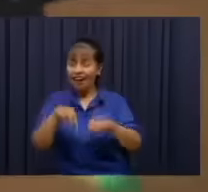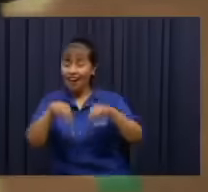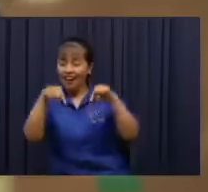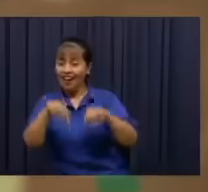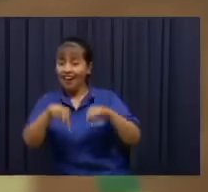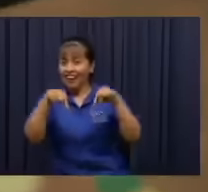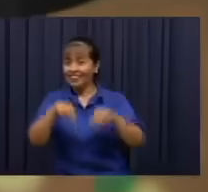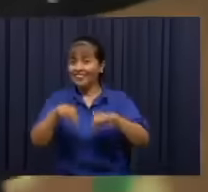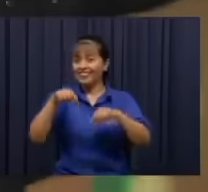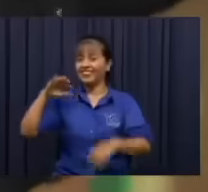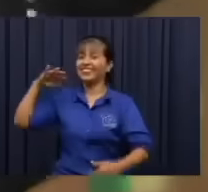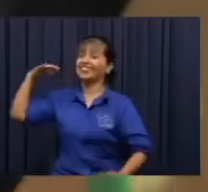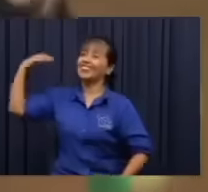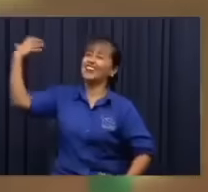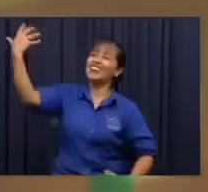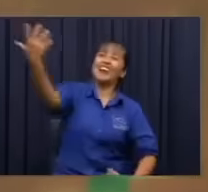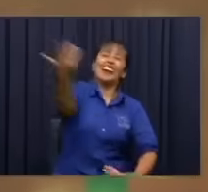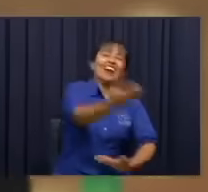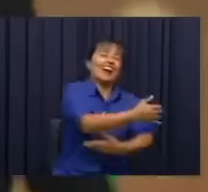que yo